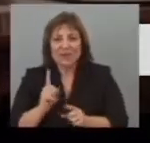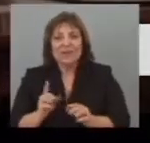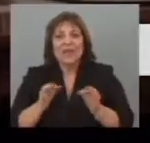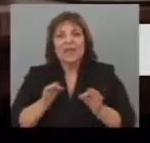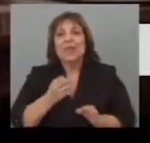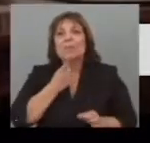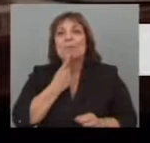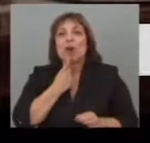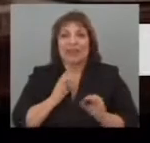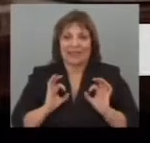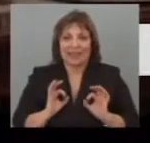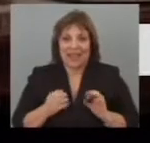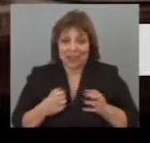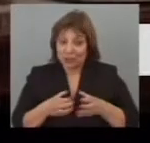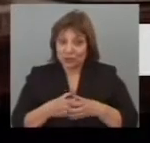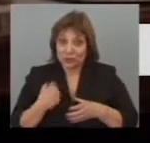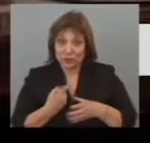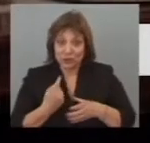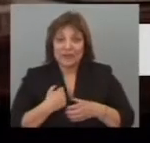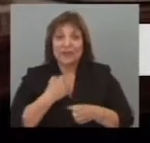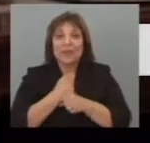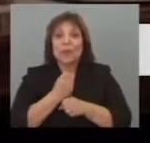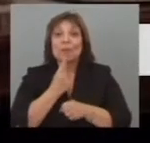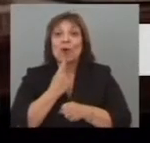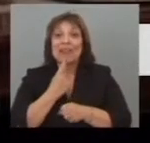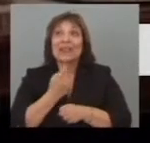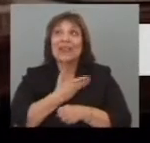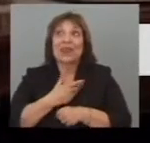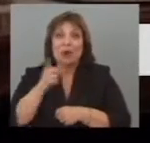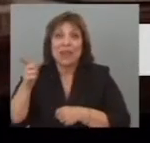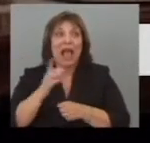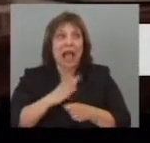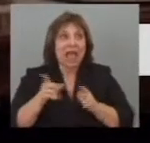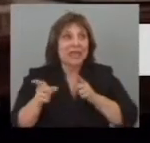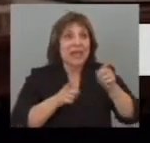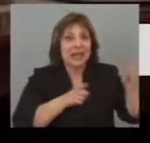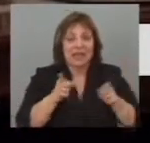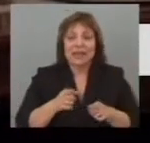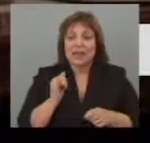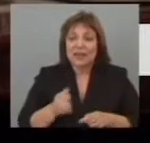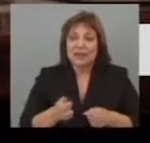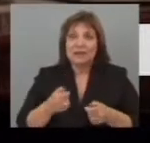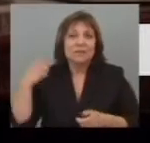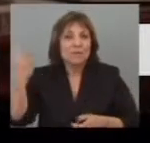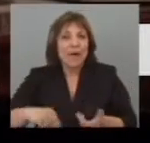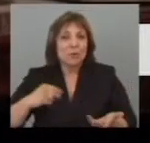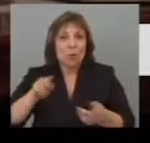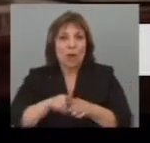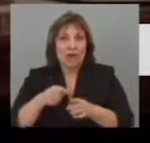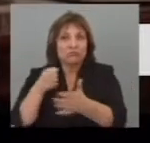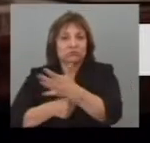incidencia política. O sea, nosotras trabajamos con las políticas públicas, incidiendo en que las políticas públicas lleven un camino, ¿no?